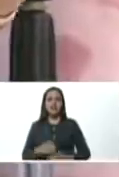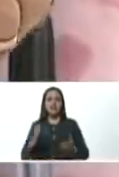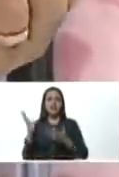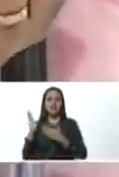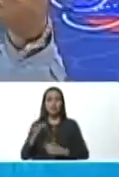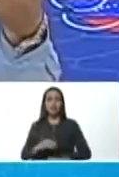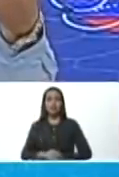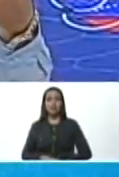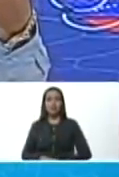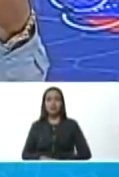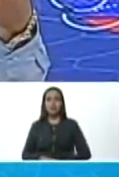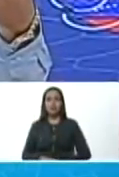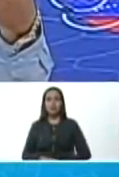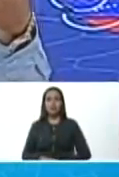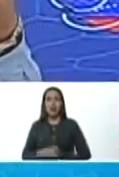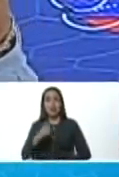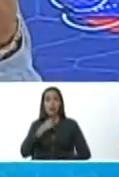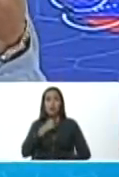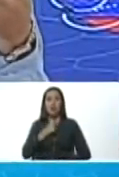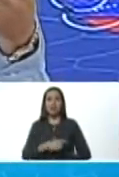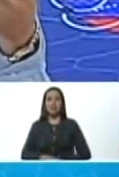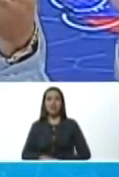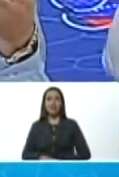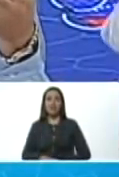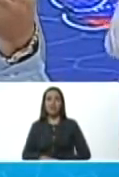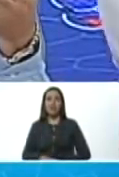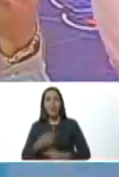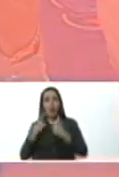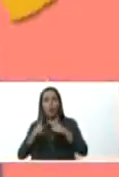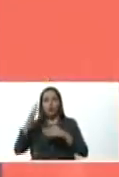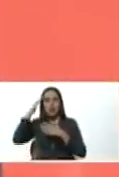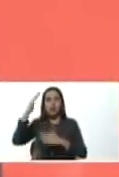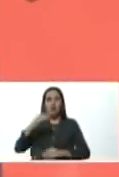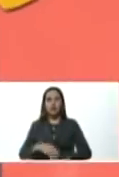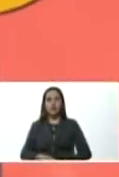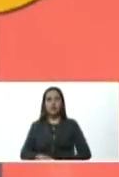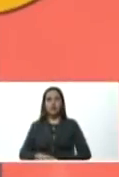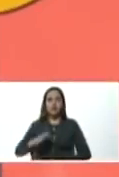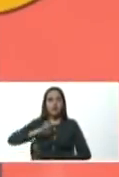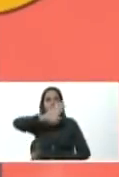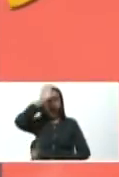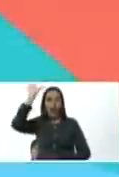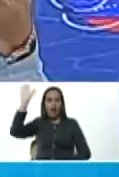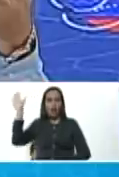gusta. El saludo apache, ¿cómo es el saludo apache? How.